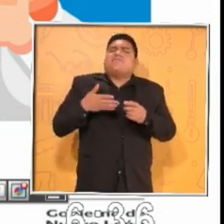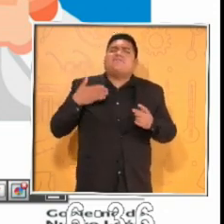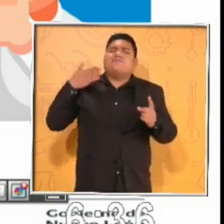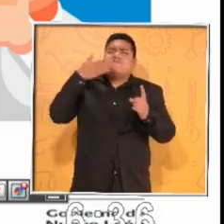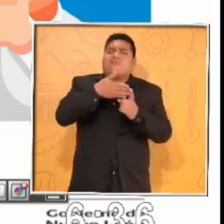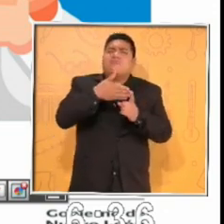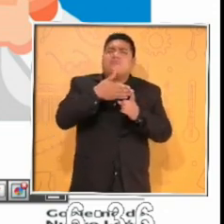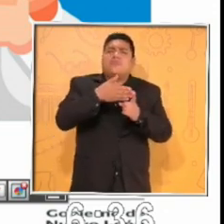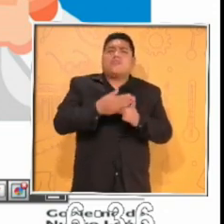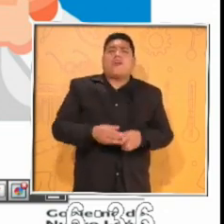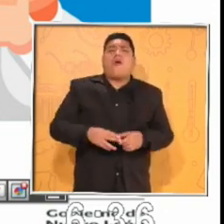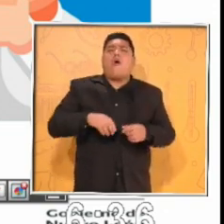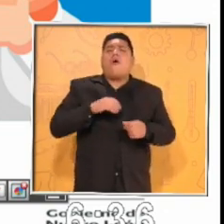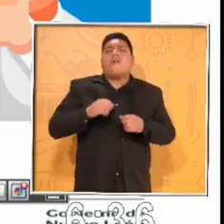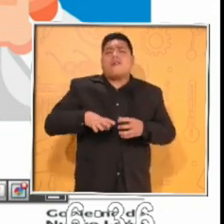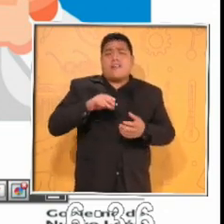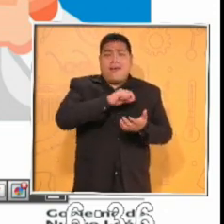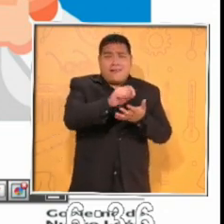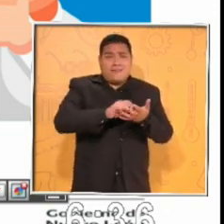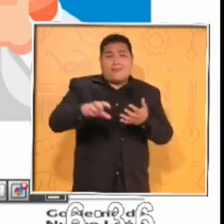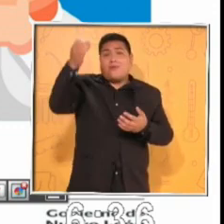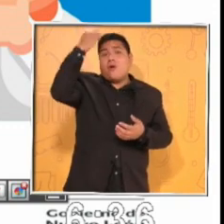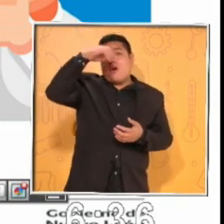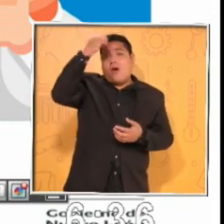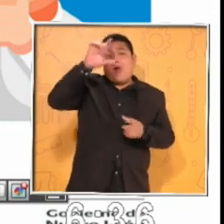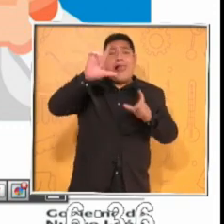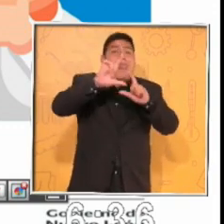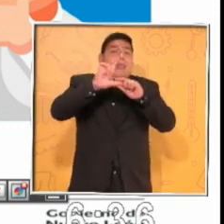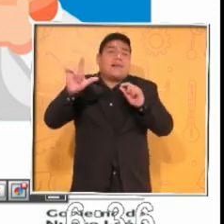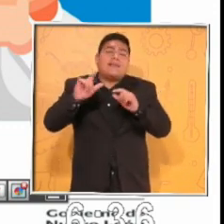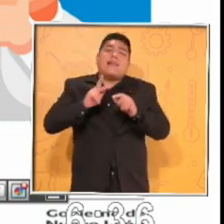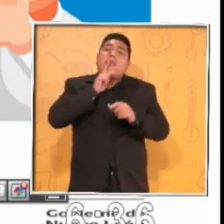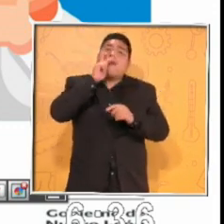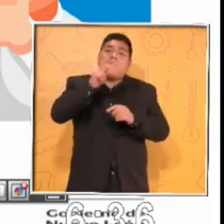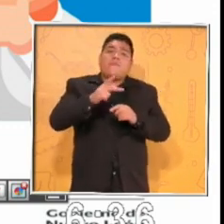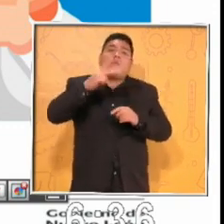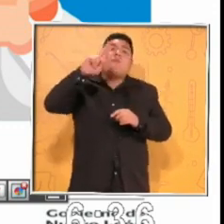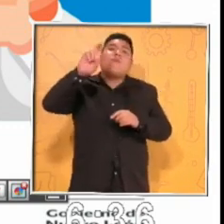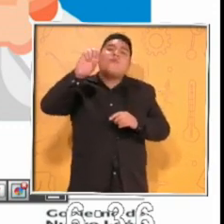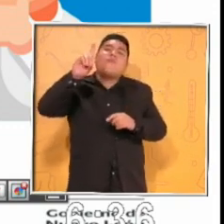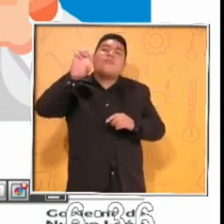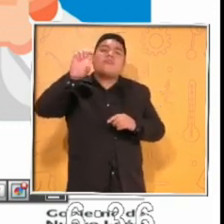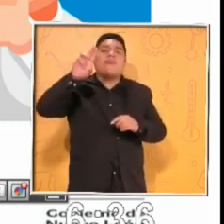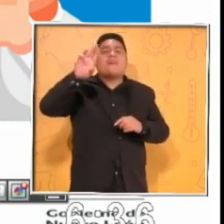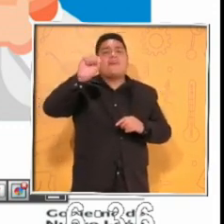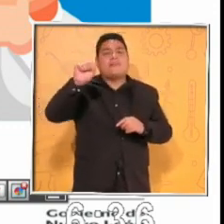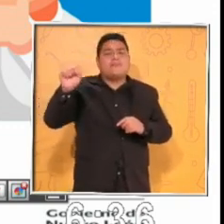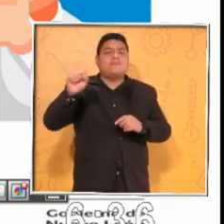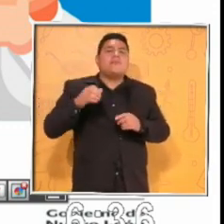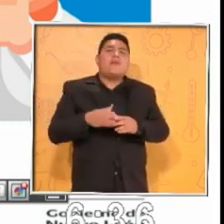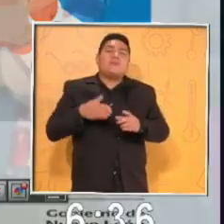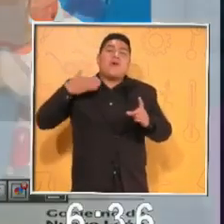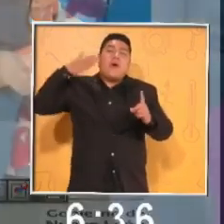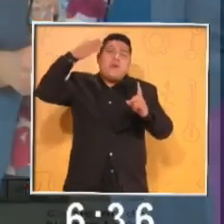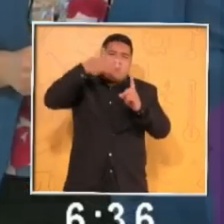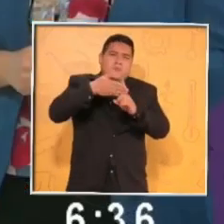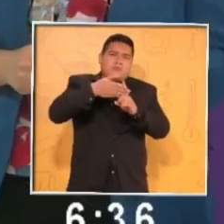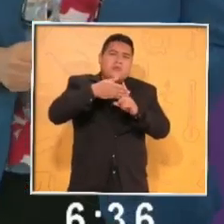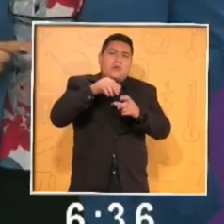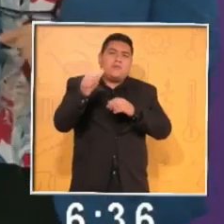opinión. Con las letras de la palabra pudrieras, vamos a encontrar la función de los artículos de